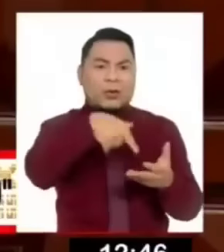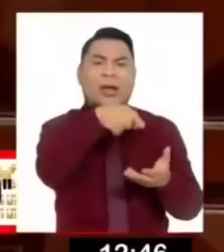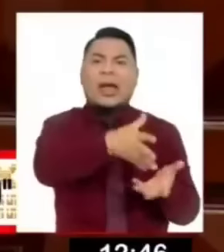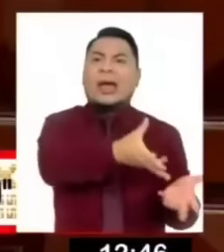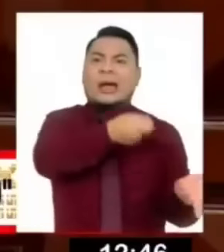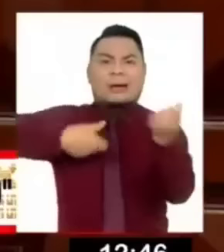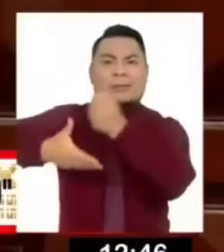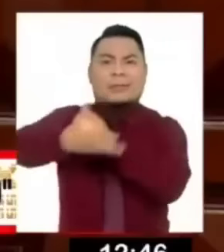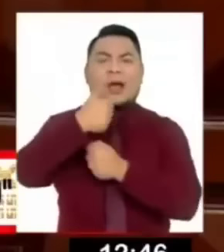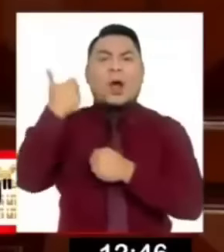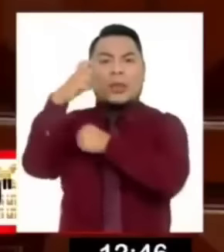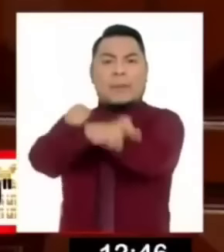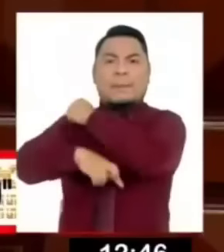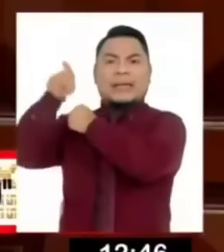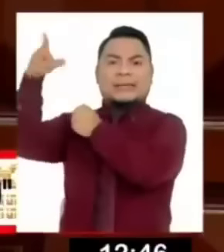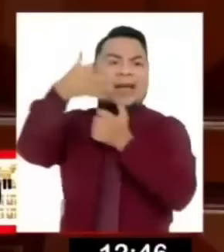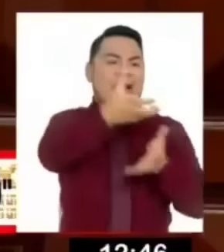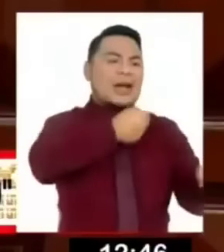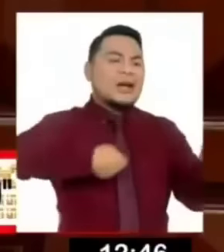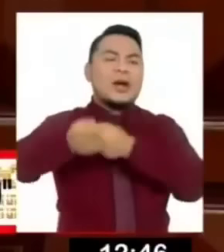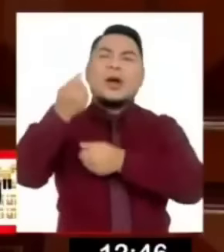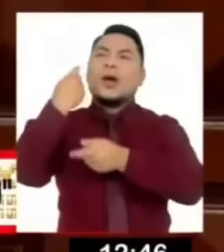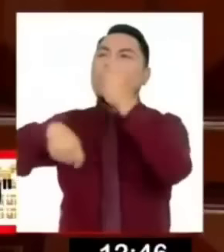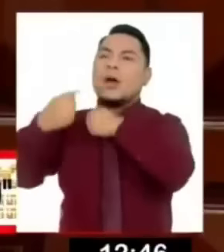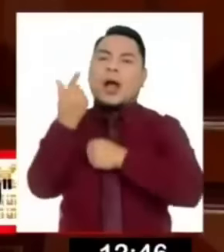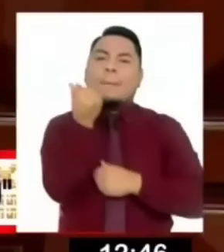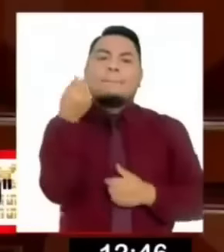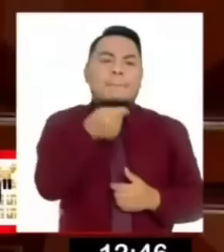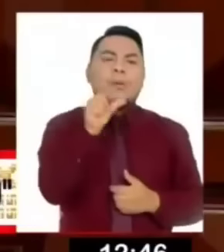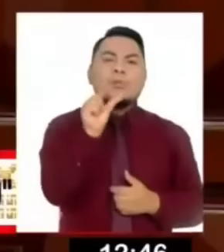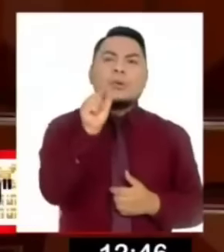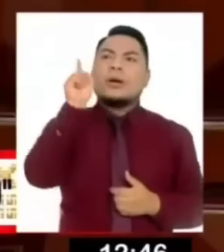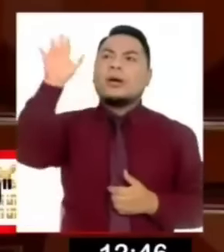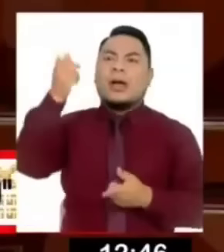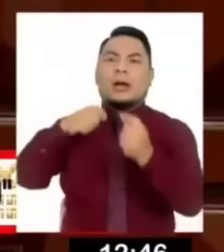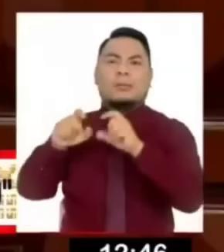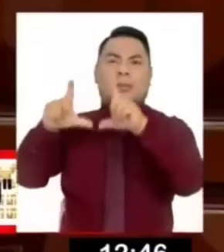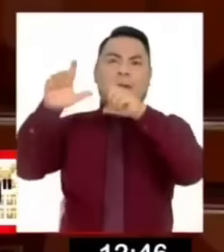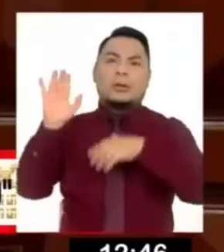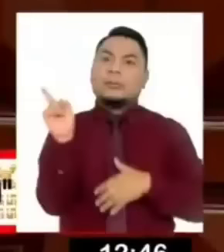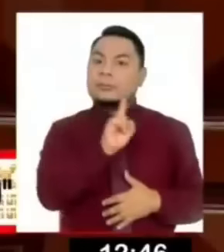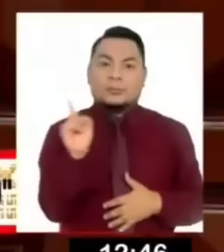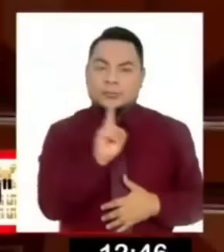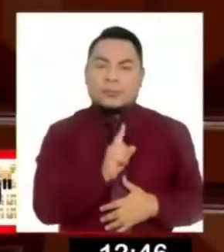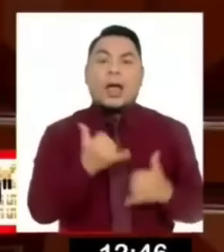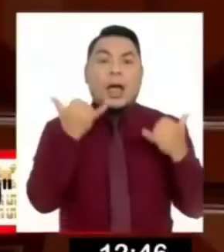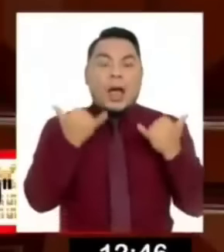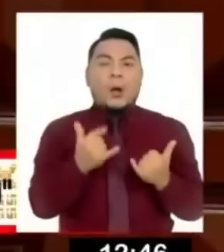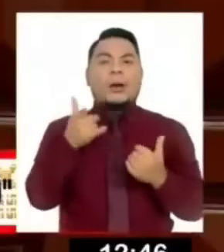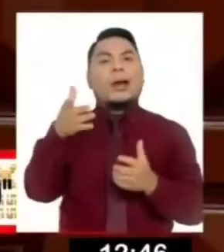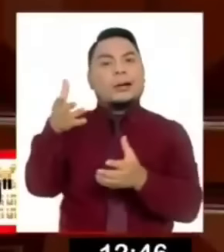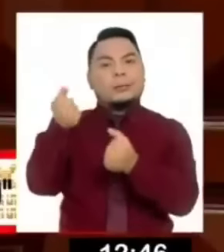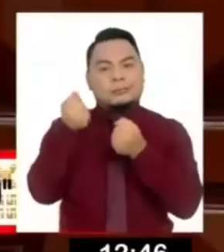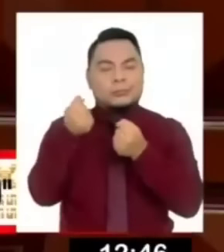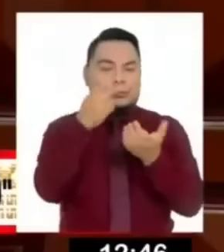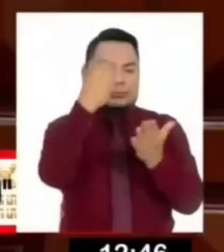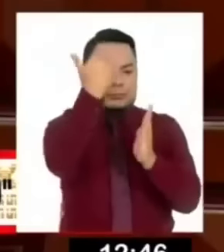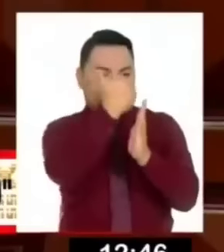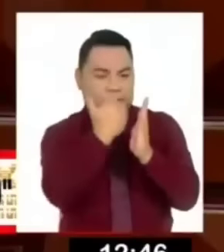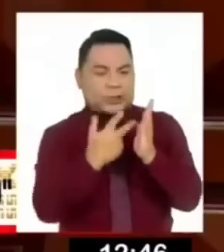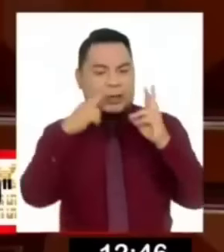en manos extranjeras, con contratos que tienen garantía de estabilidad tributaria. Esa es una de las